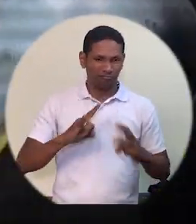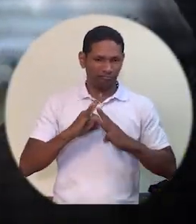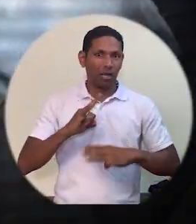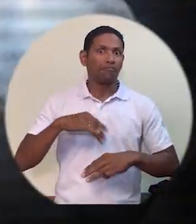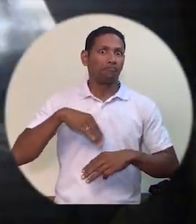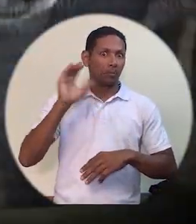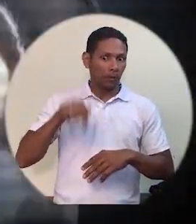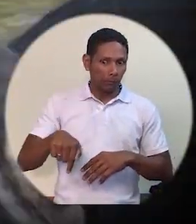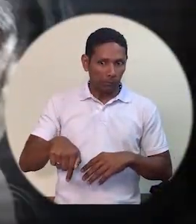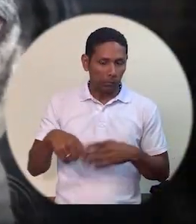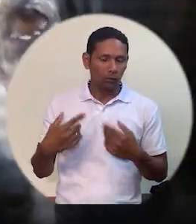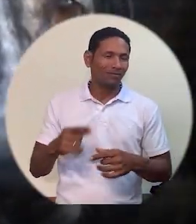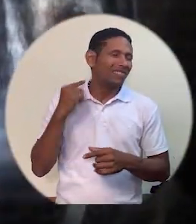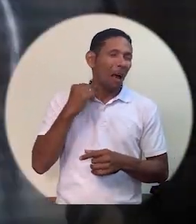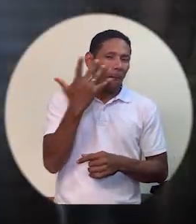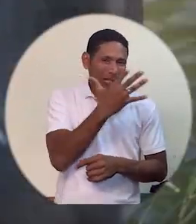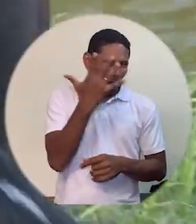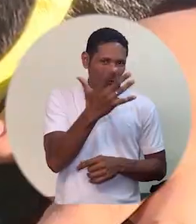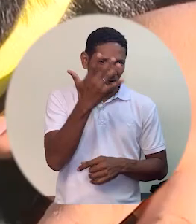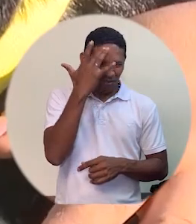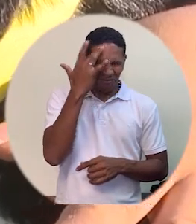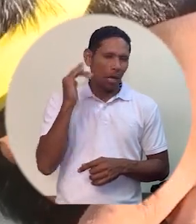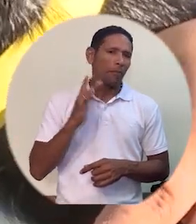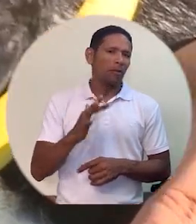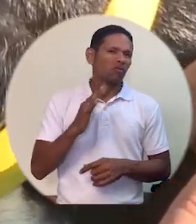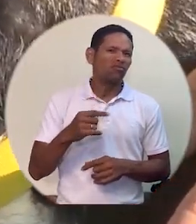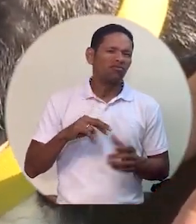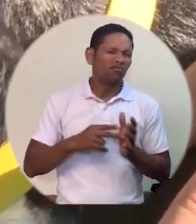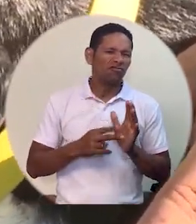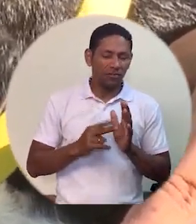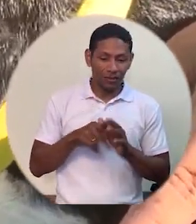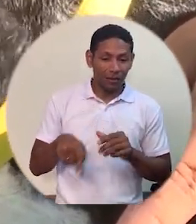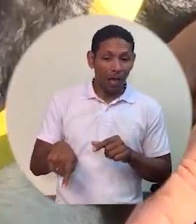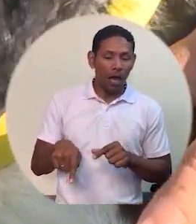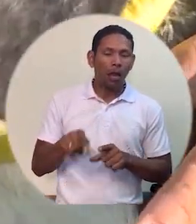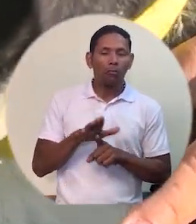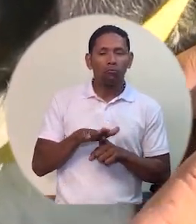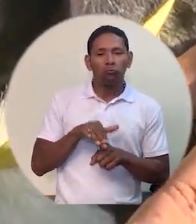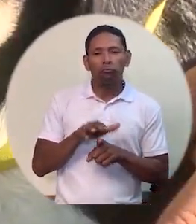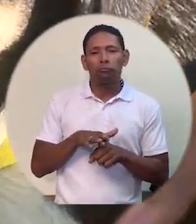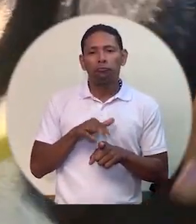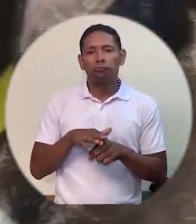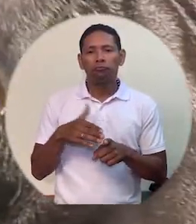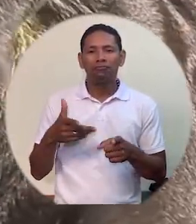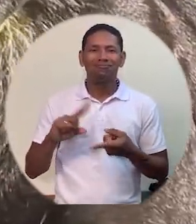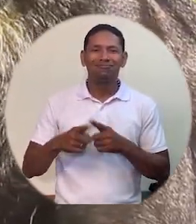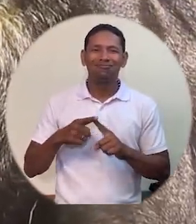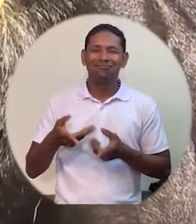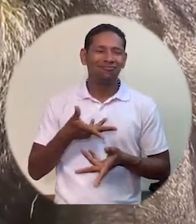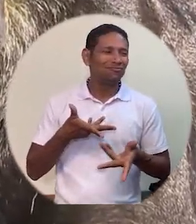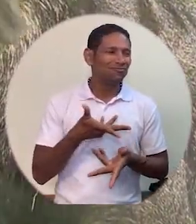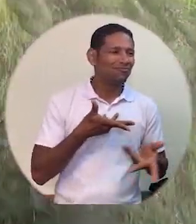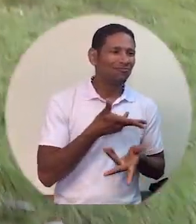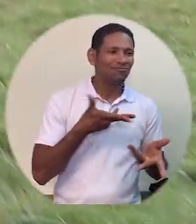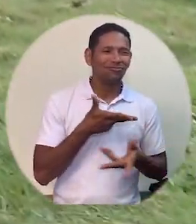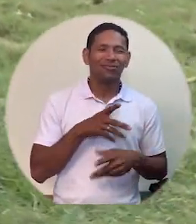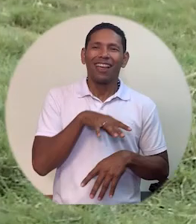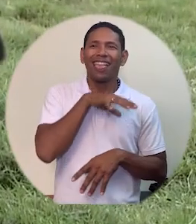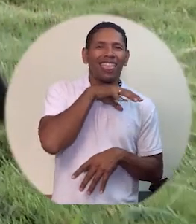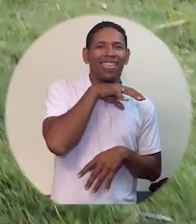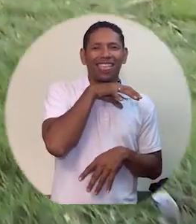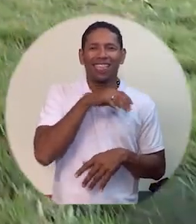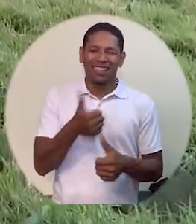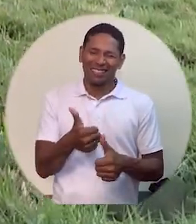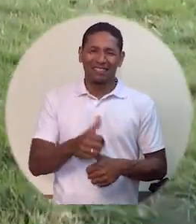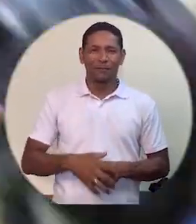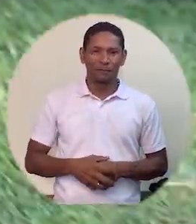de 5 años en la universidad y su collar es amarillo. El color amarillo significa que la perra es dócil, amigable y muy querida con la